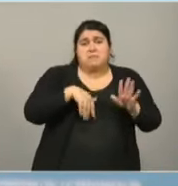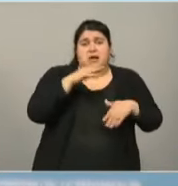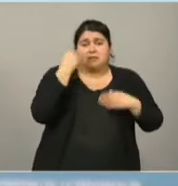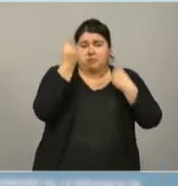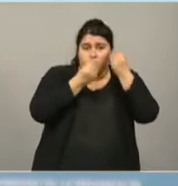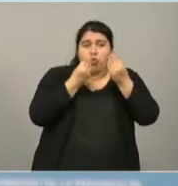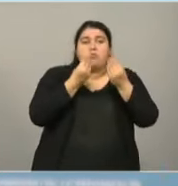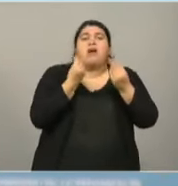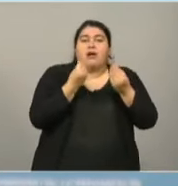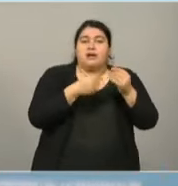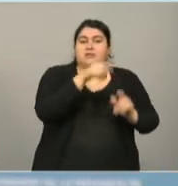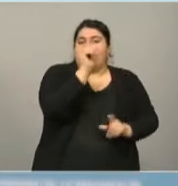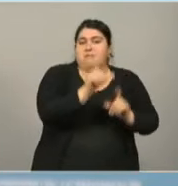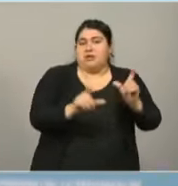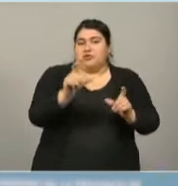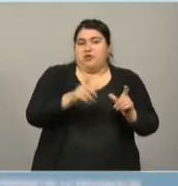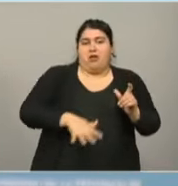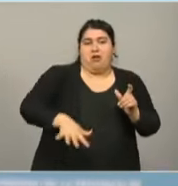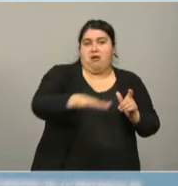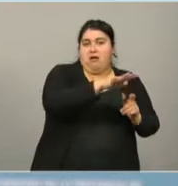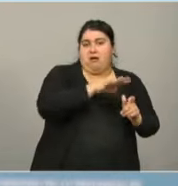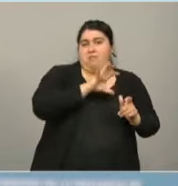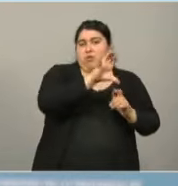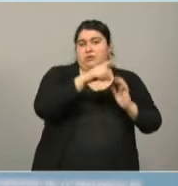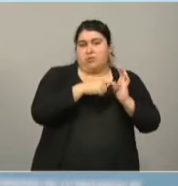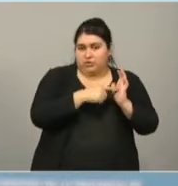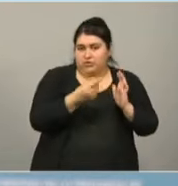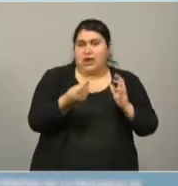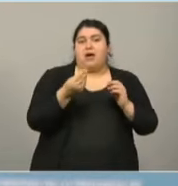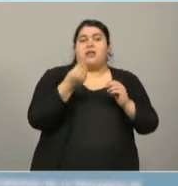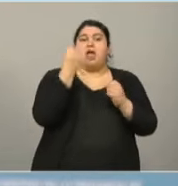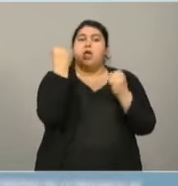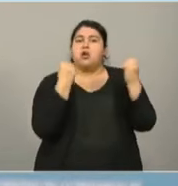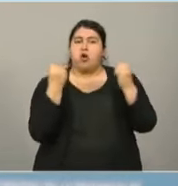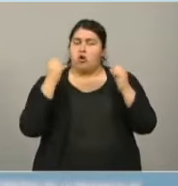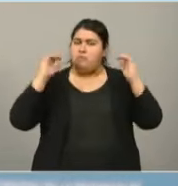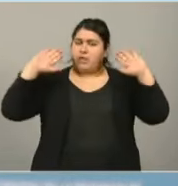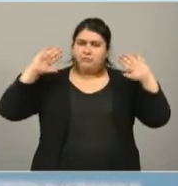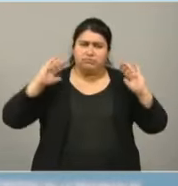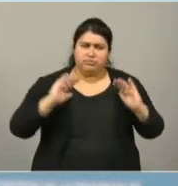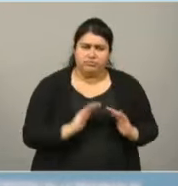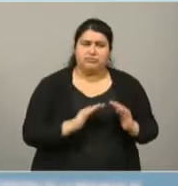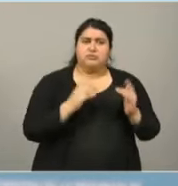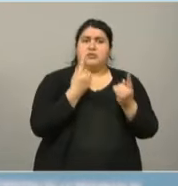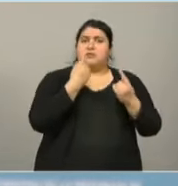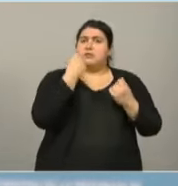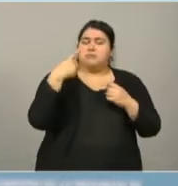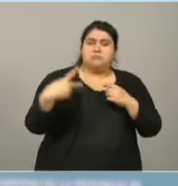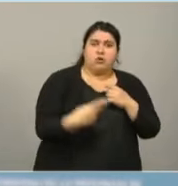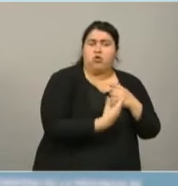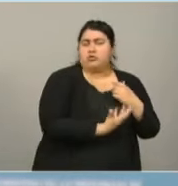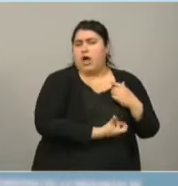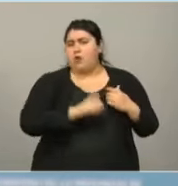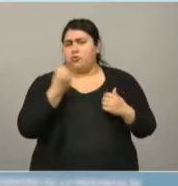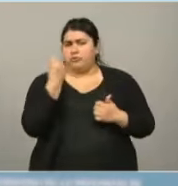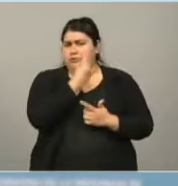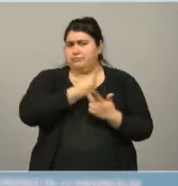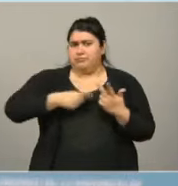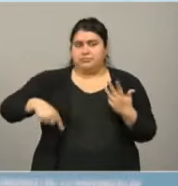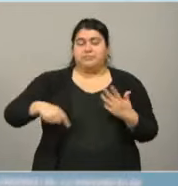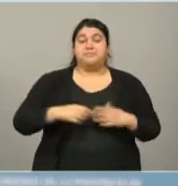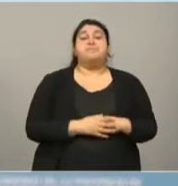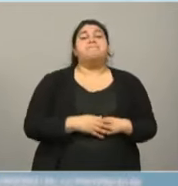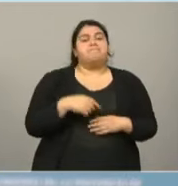lo que están viviendo los bonaerenses la situación de recesión y en ese sentido Quiero destacar que hemos podido